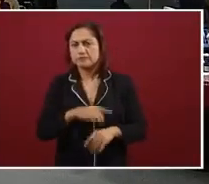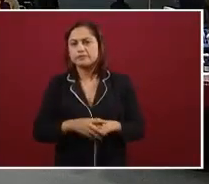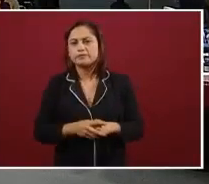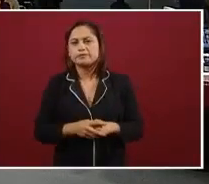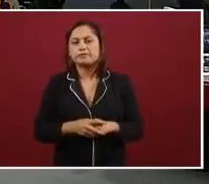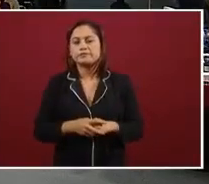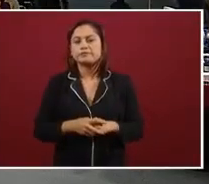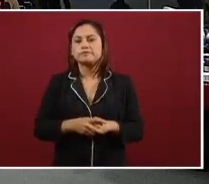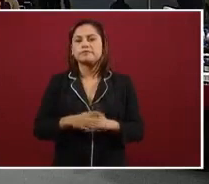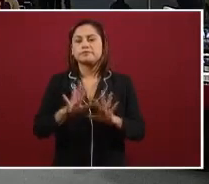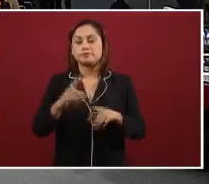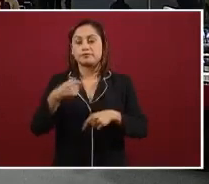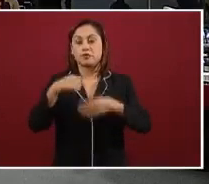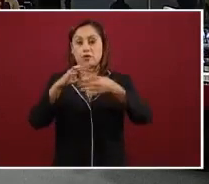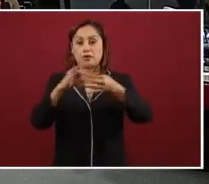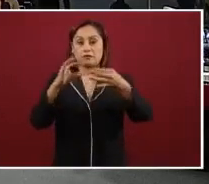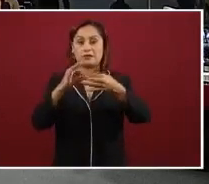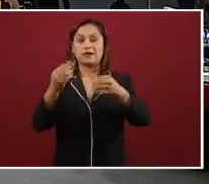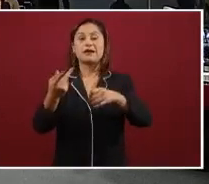qué ha pasado